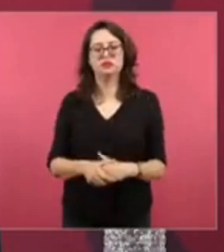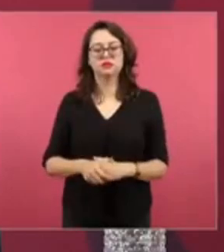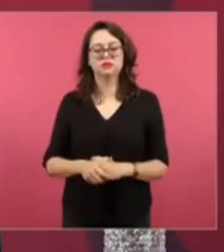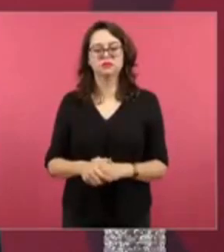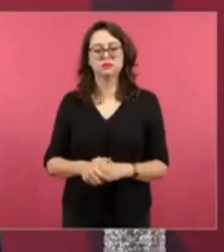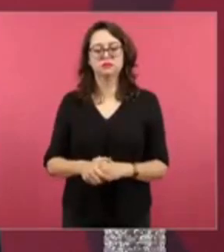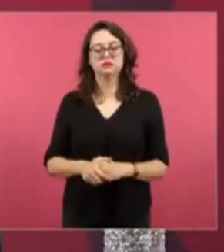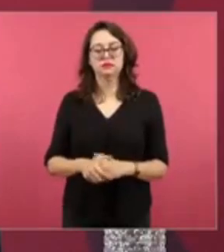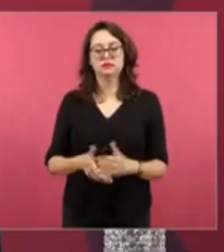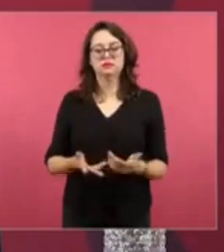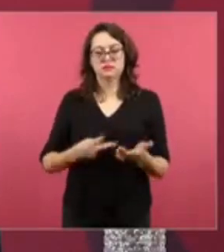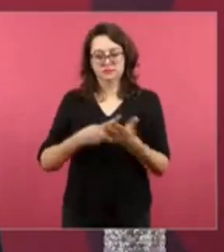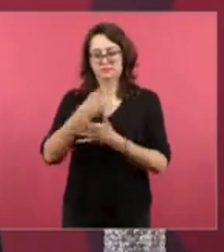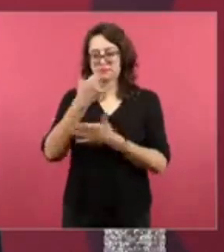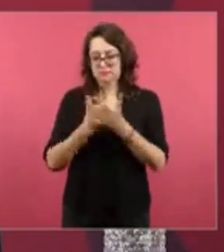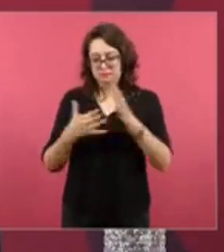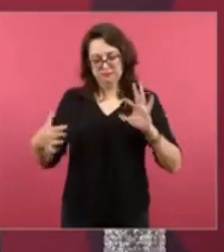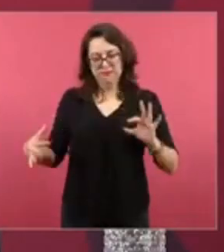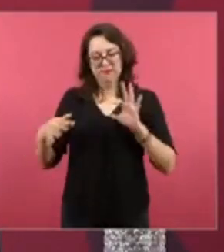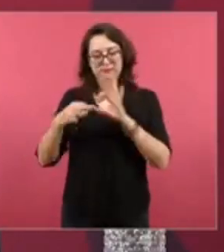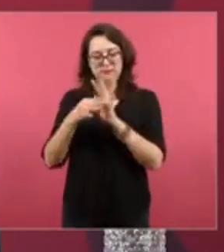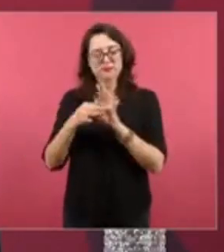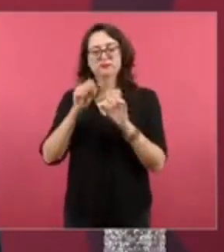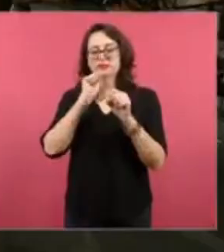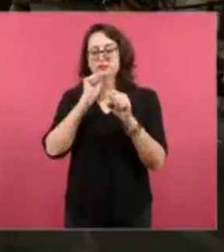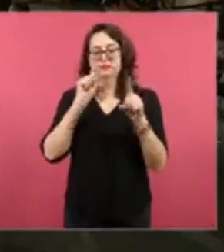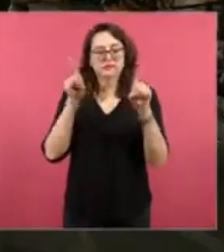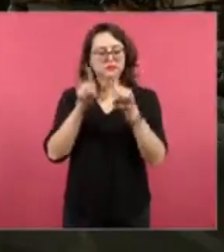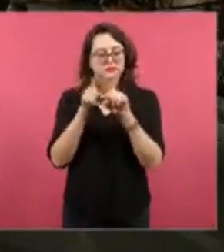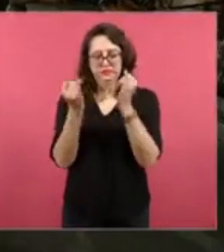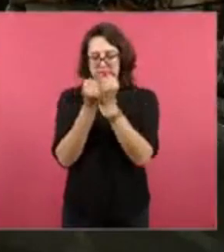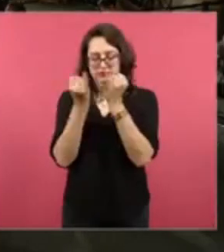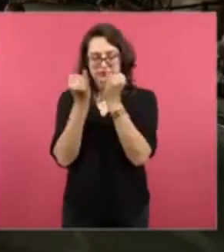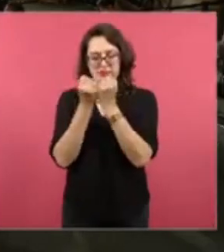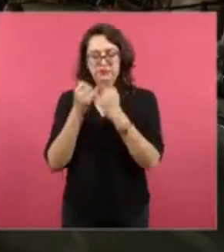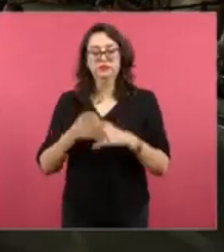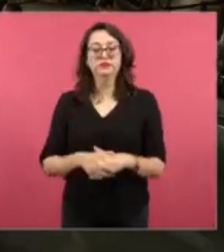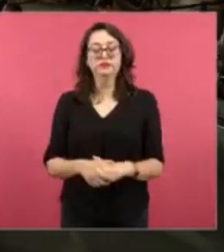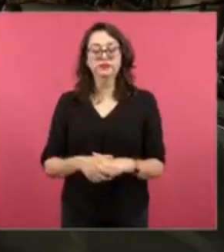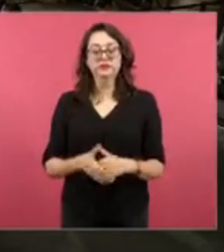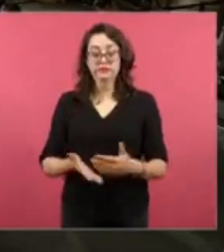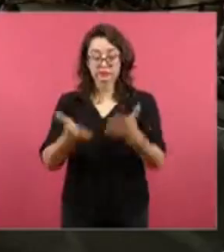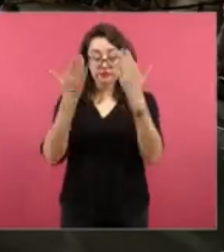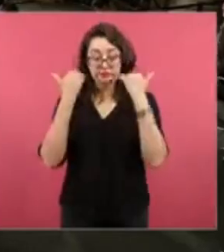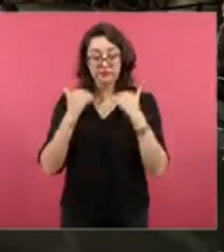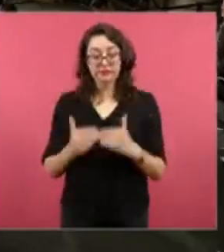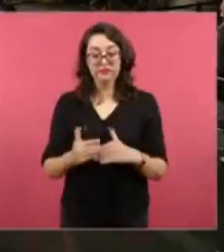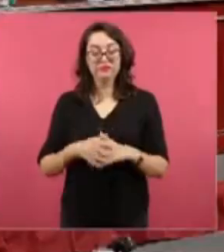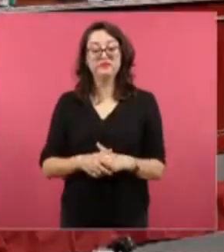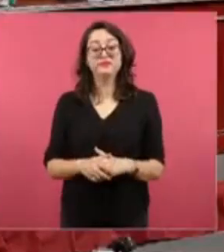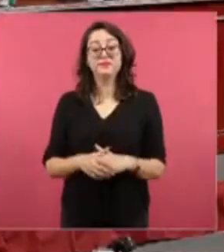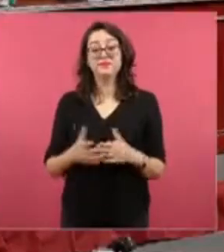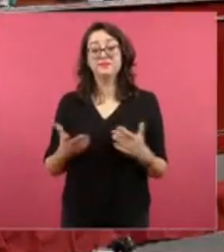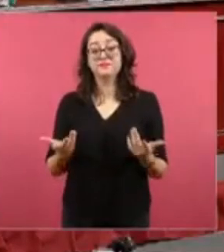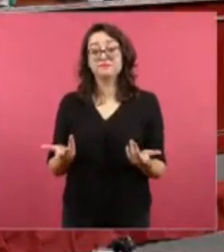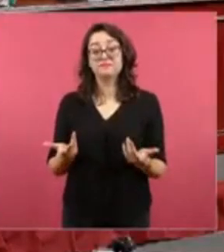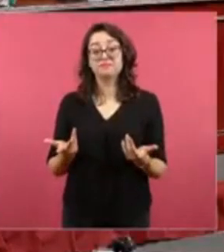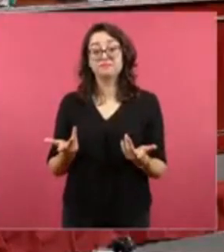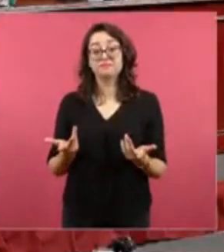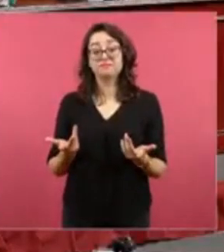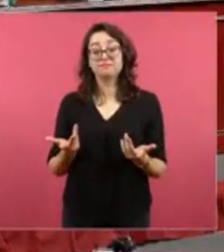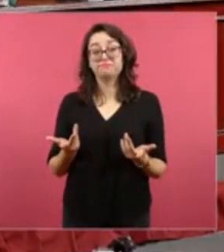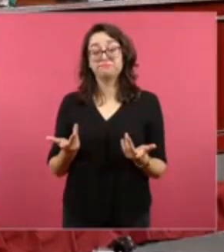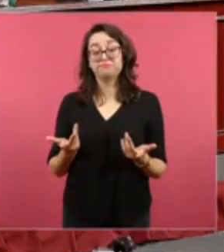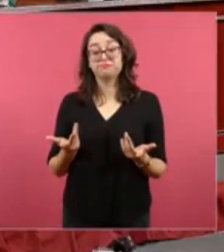estamos impulsando por proyectos. Va a estar también incluida ahí. En la lógica me parece que